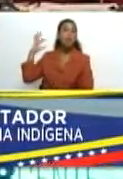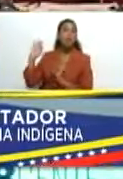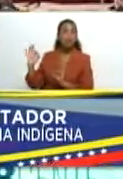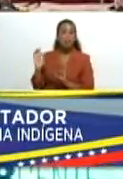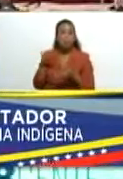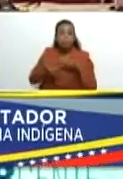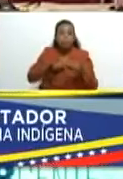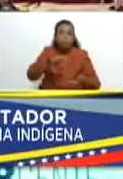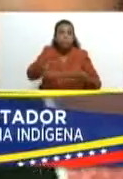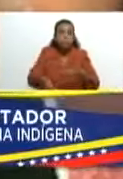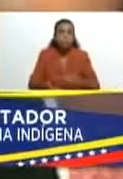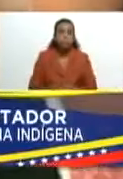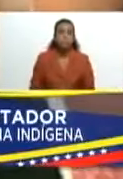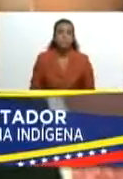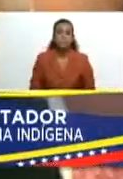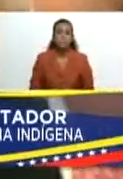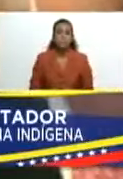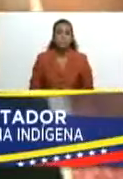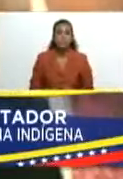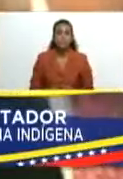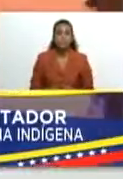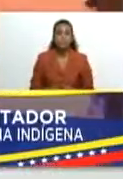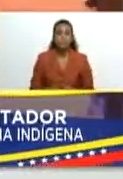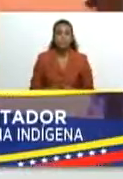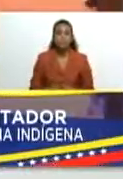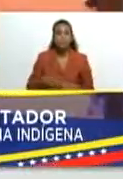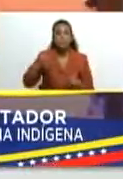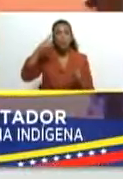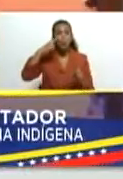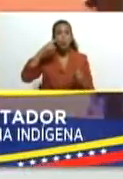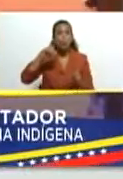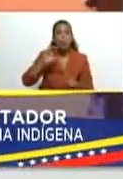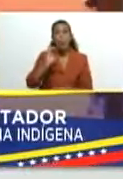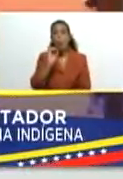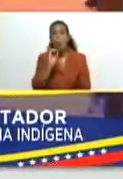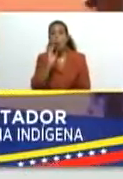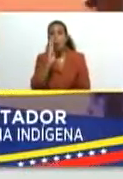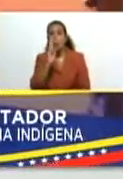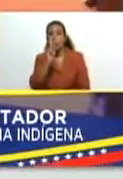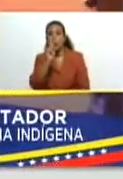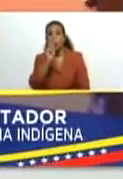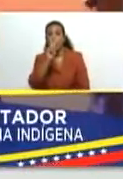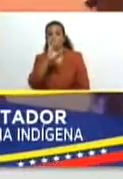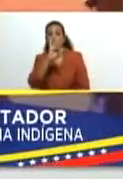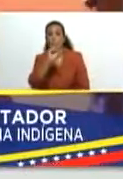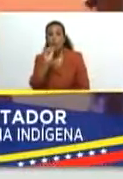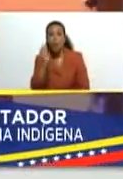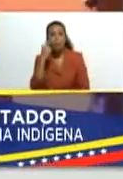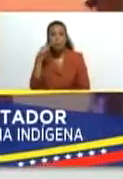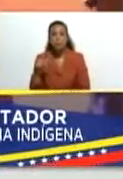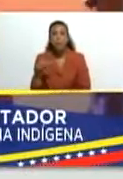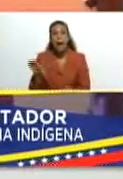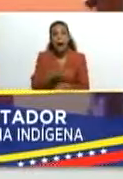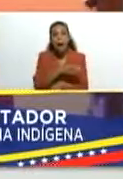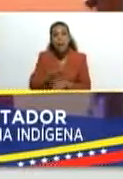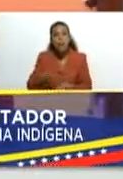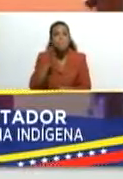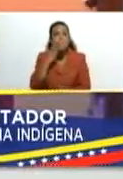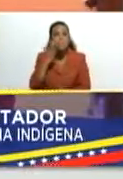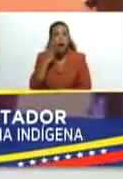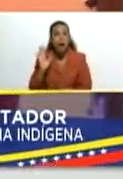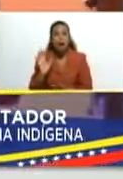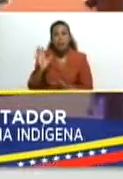Le ponen, ¿ah? De Obdulia Molina Jara, Desde la Diáspora, Cantos para la Madre